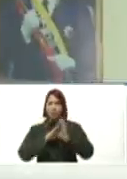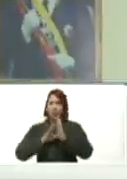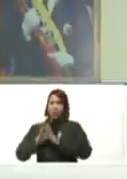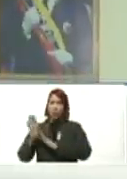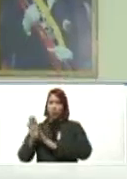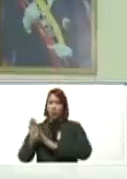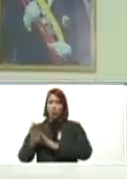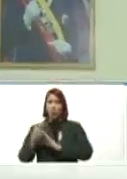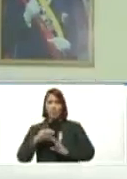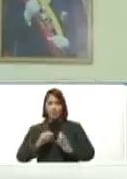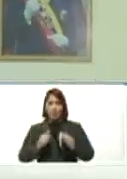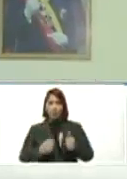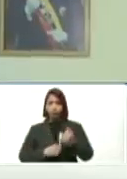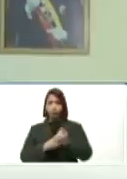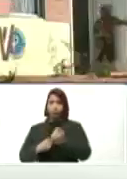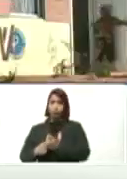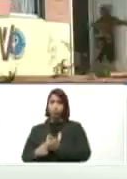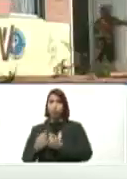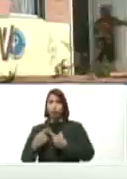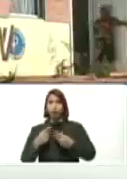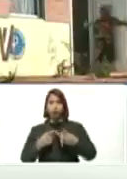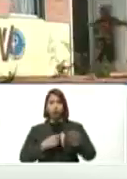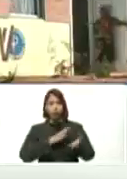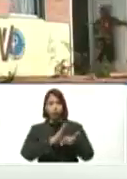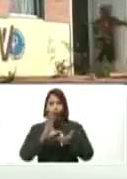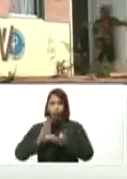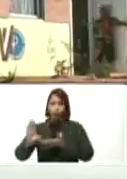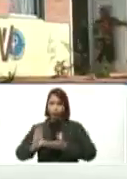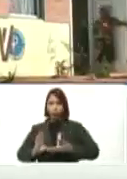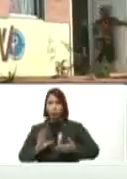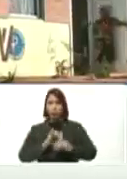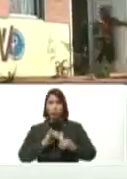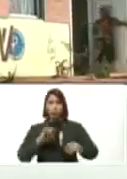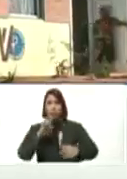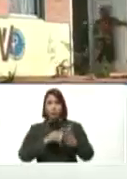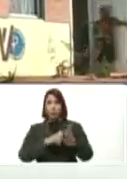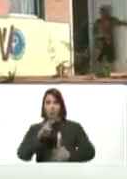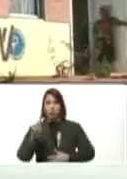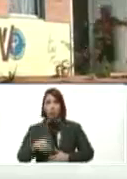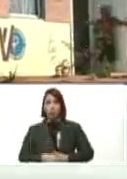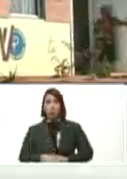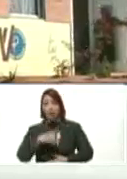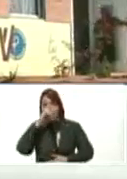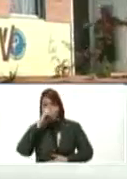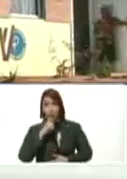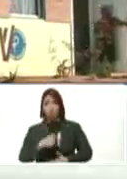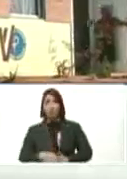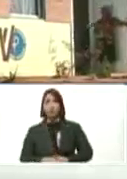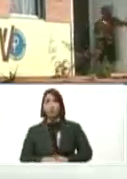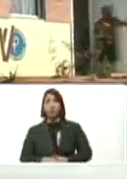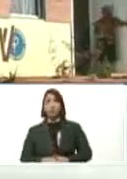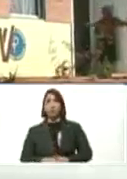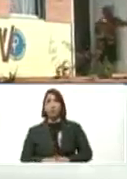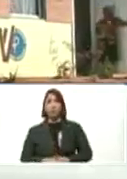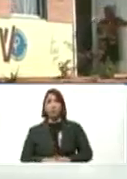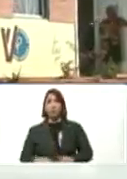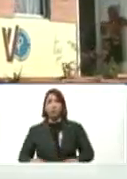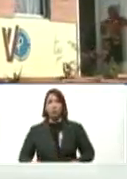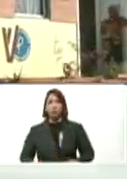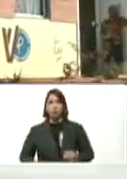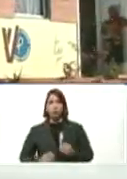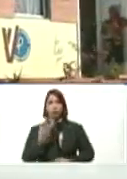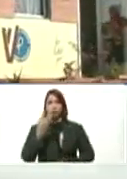Y empezamos a apoyar a uno por aquí, a otro por allá. Bueno, ya el 2021 es el año del